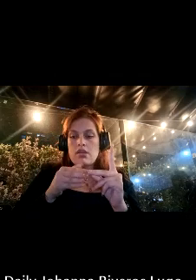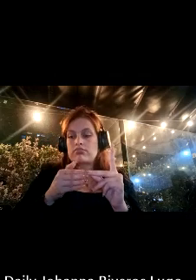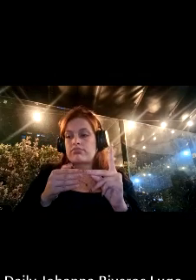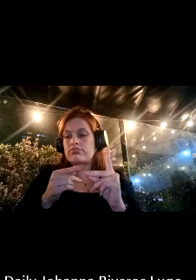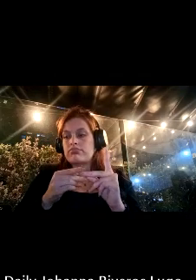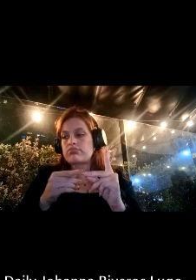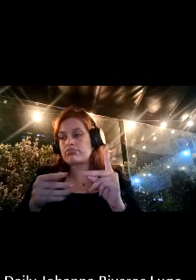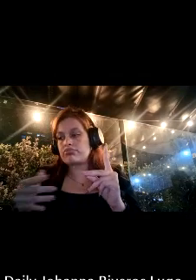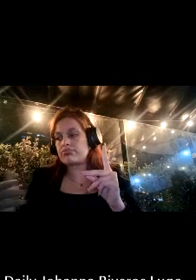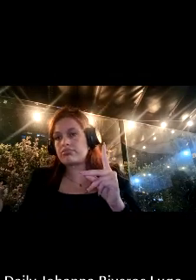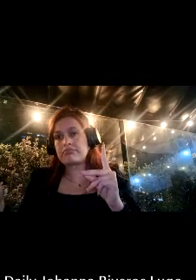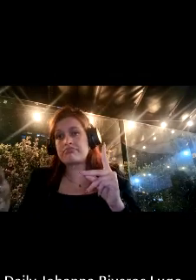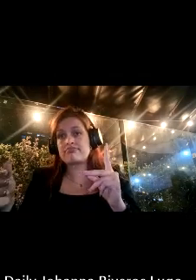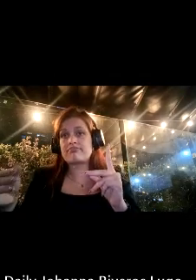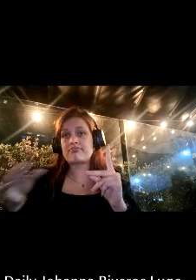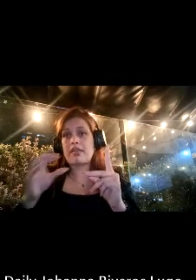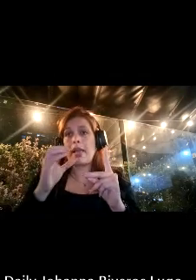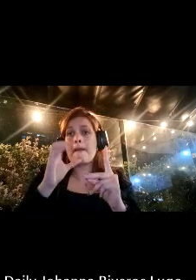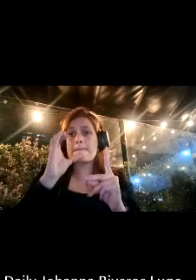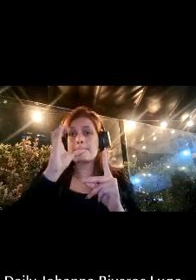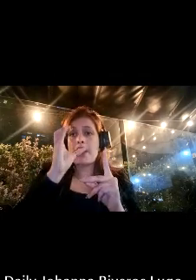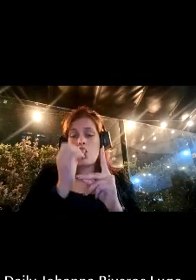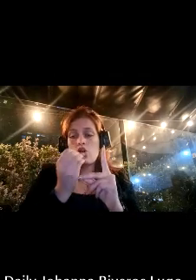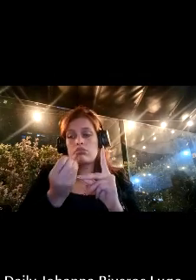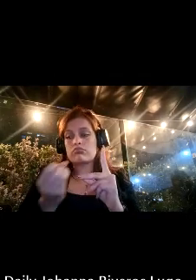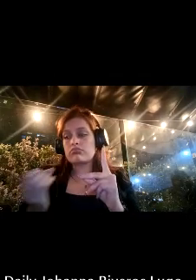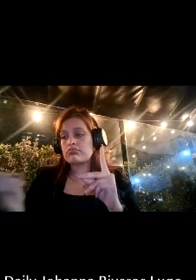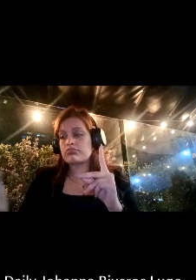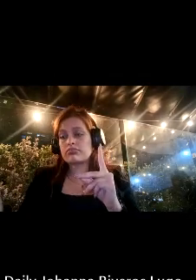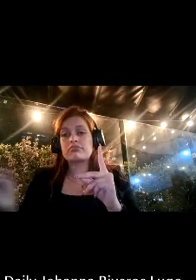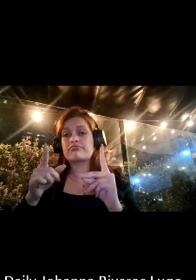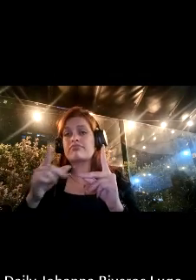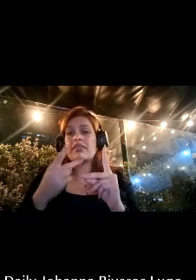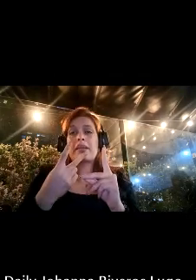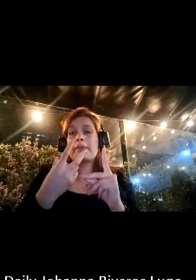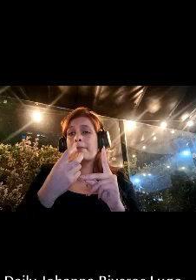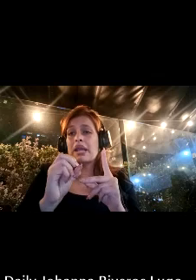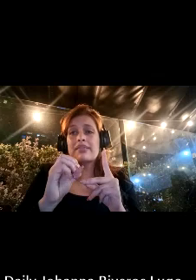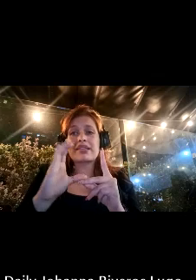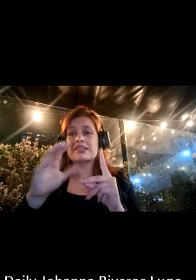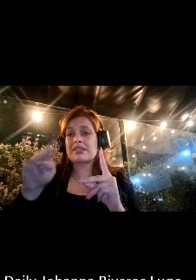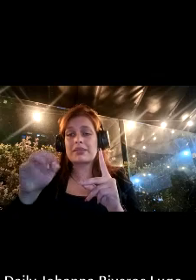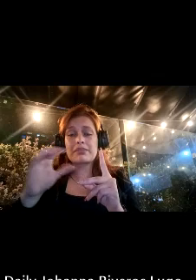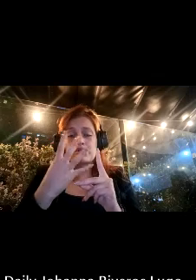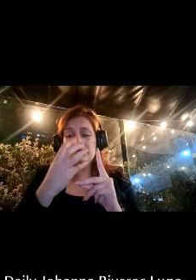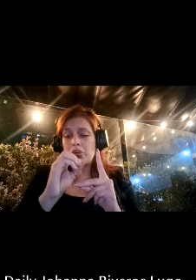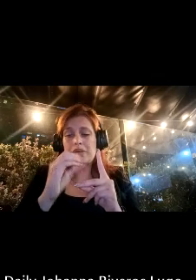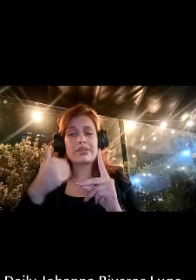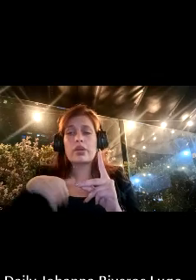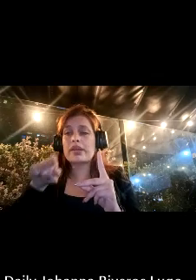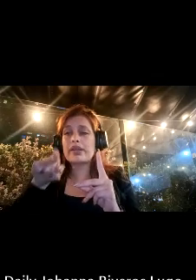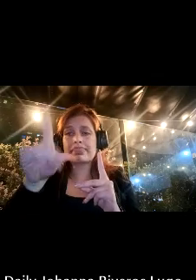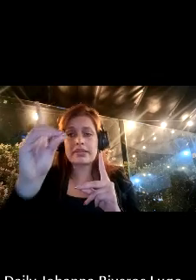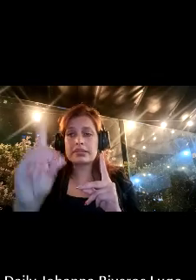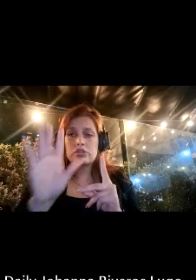nuestra medida, que si fueron 50 centímetros o 20 centímetros, hasta ese punto, entonces